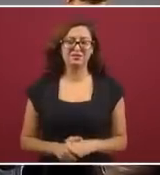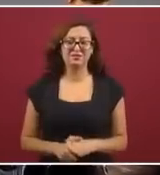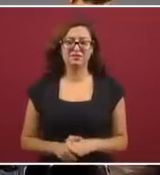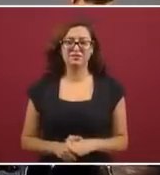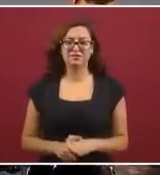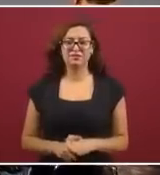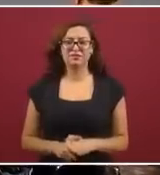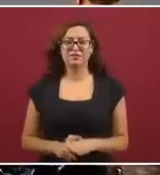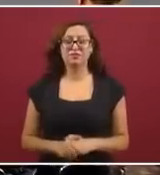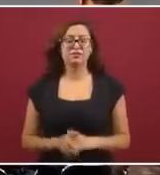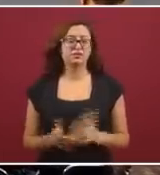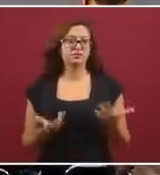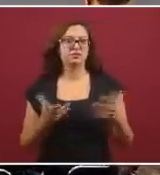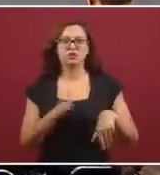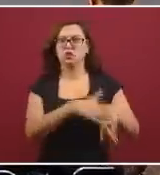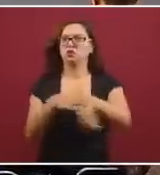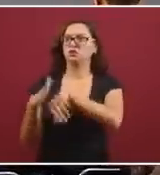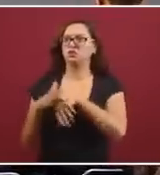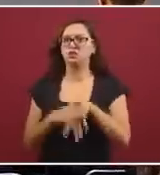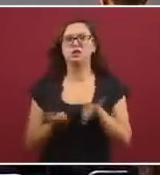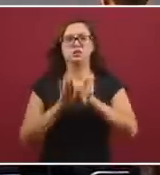el fondo